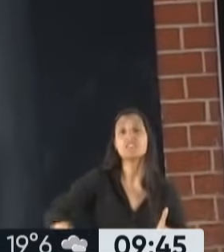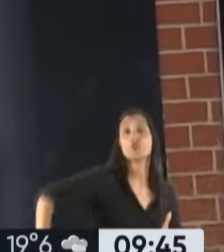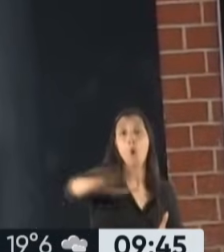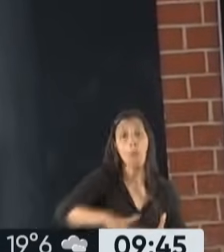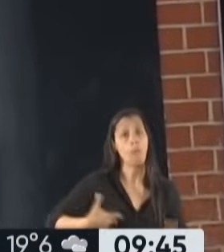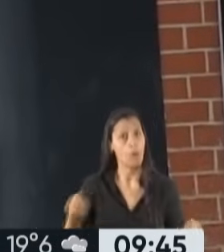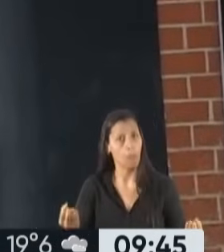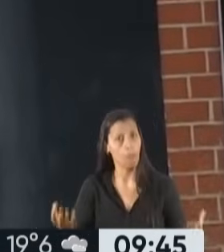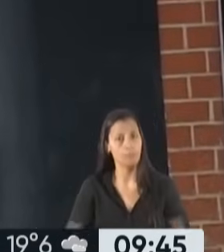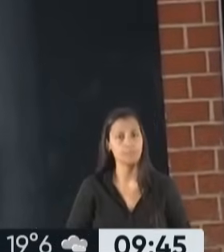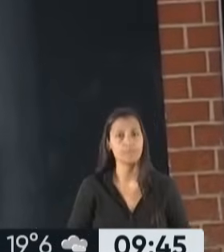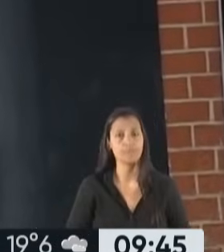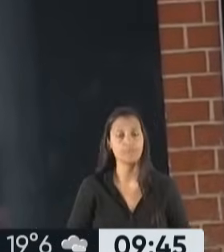pueblo.